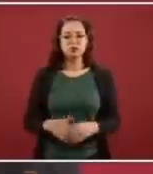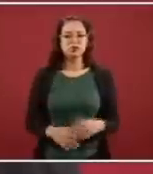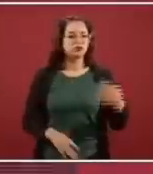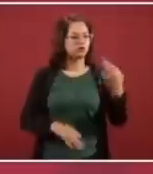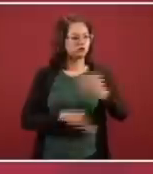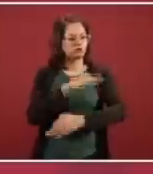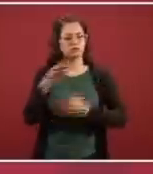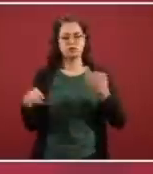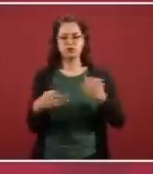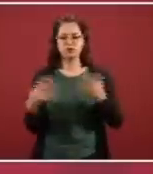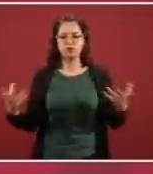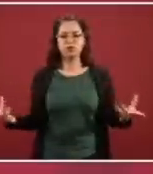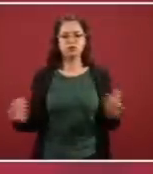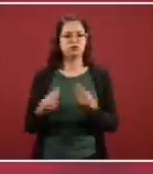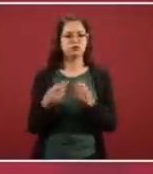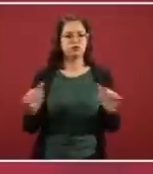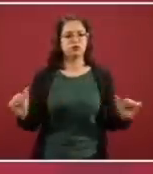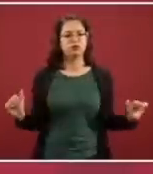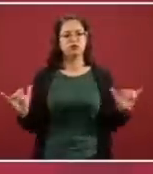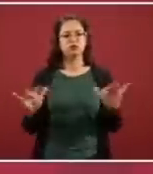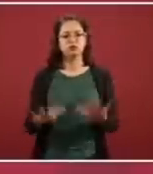todos. Y